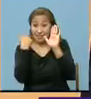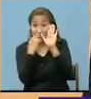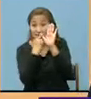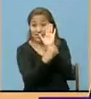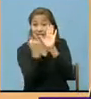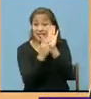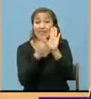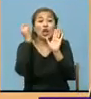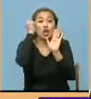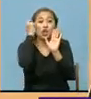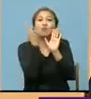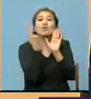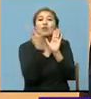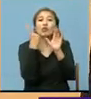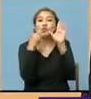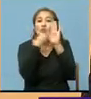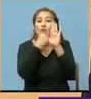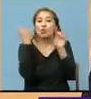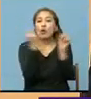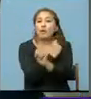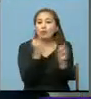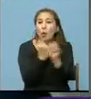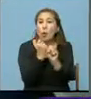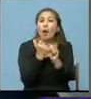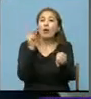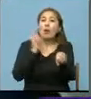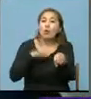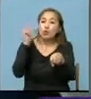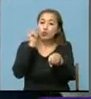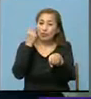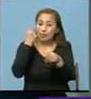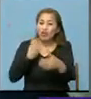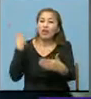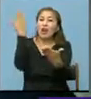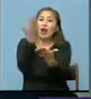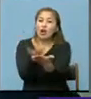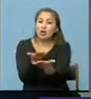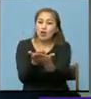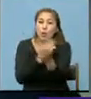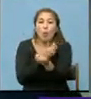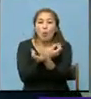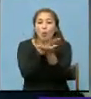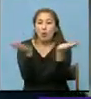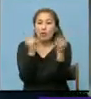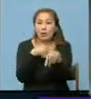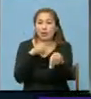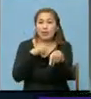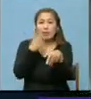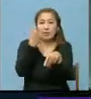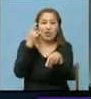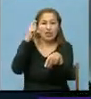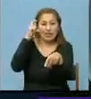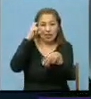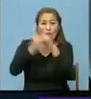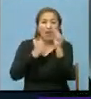típicamente artículo primero aprobar parcialmente la rendición de cuentas por el periodo primero de enero del